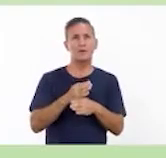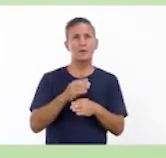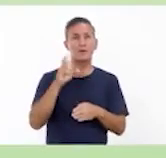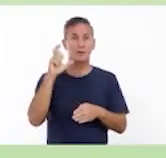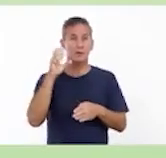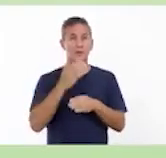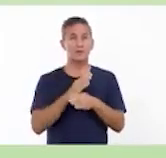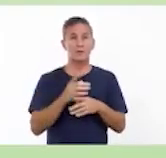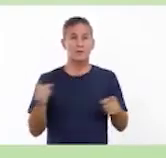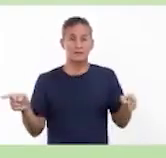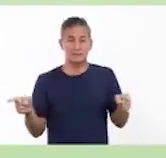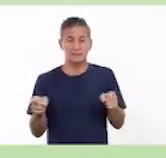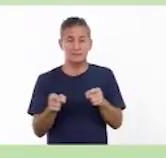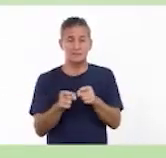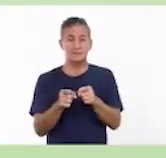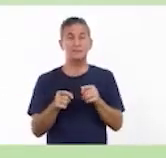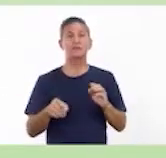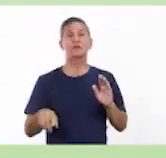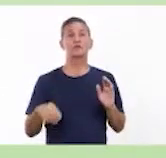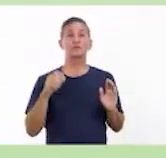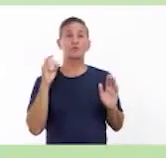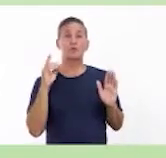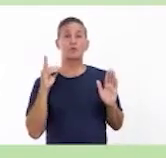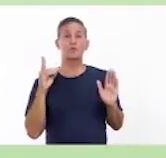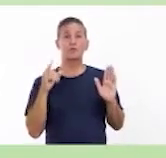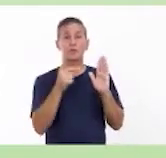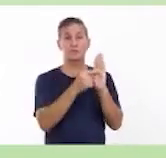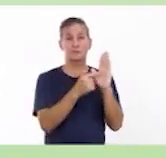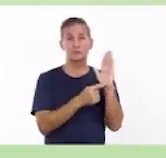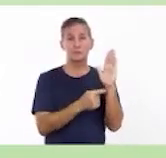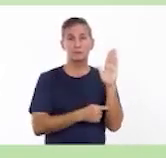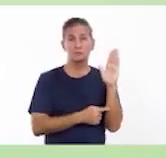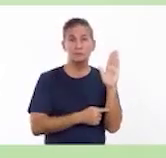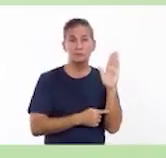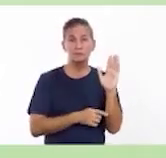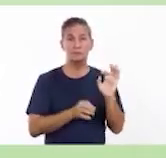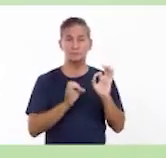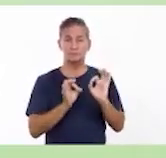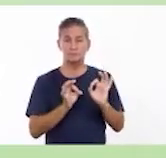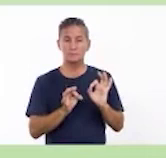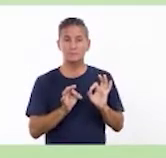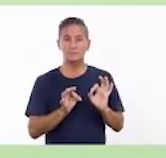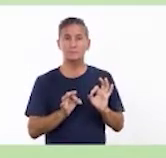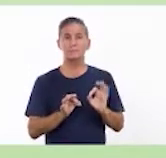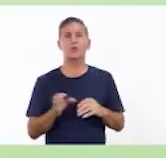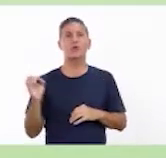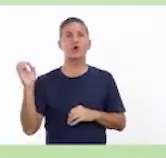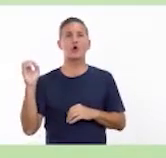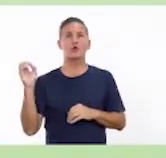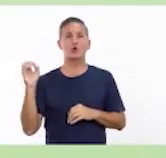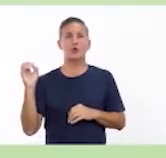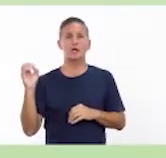crítico, resumir datos esenciales de la vida y obra de Honorato de Balzac,